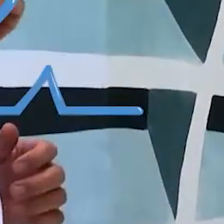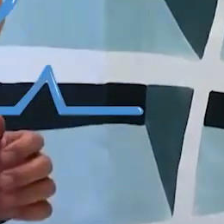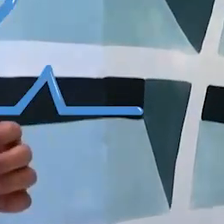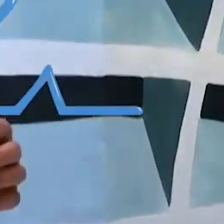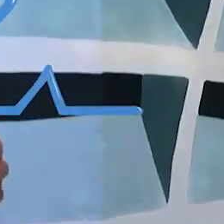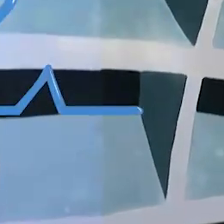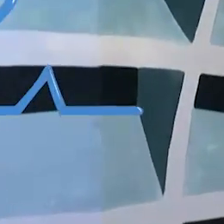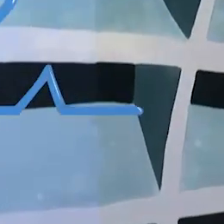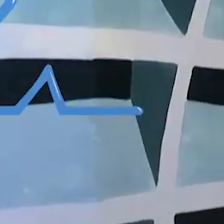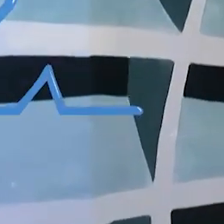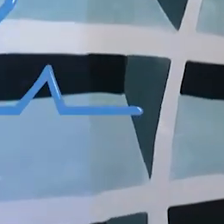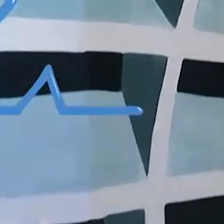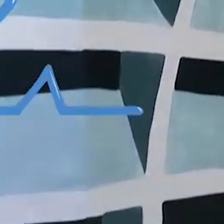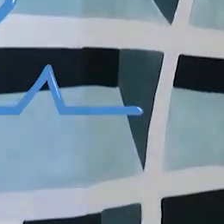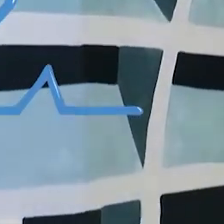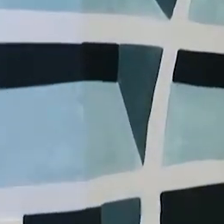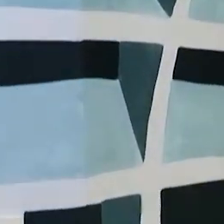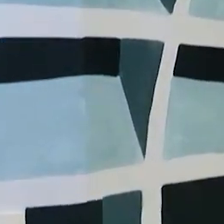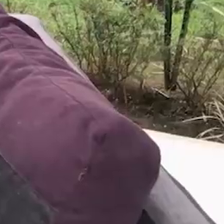Conexión.